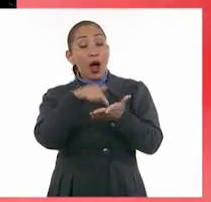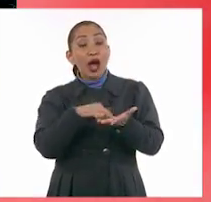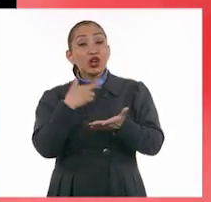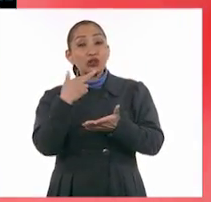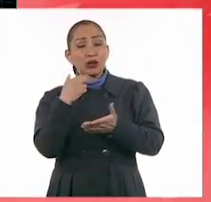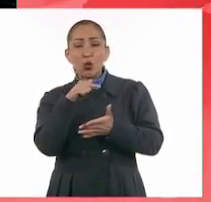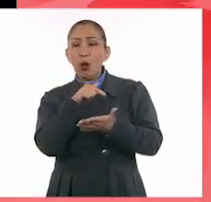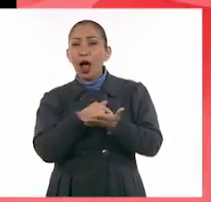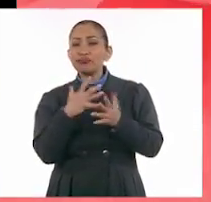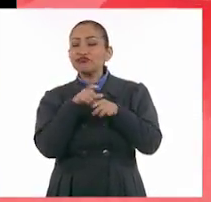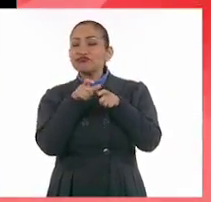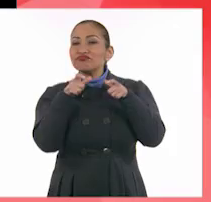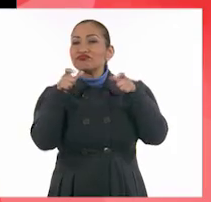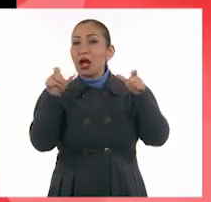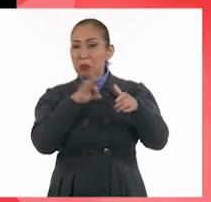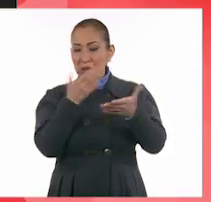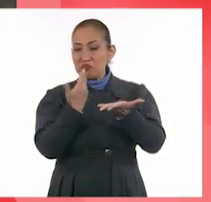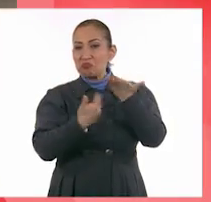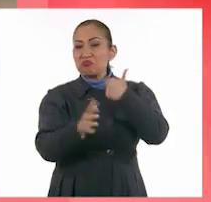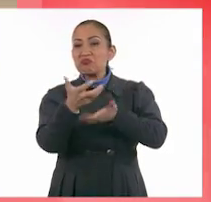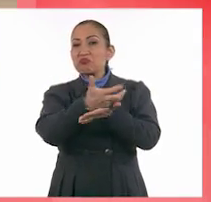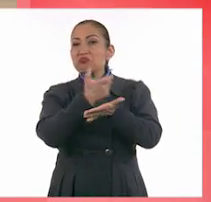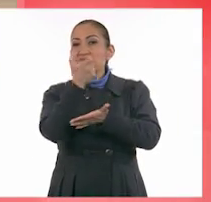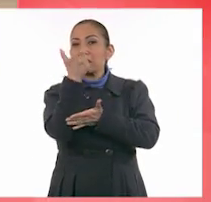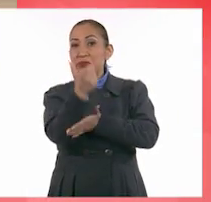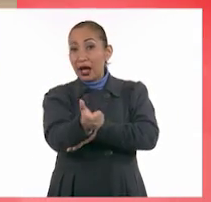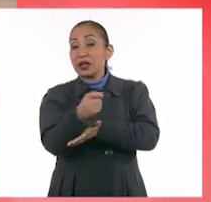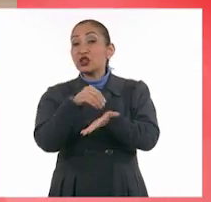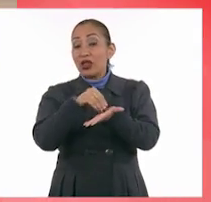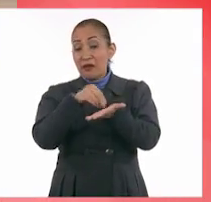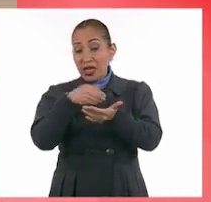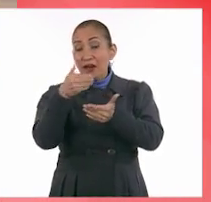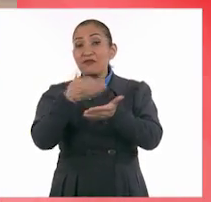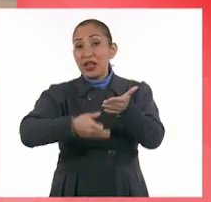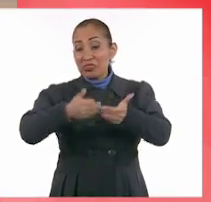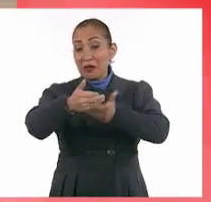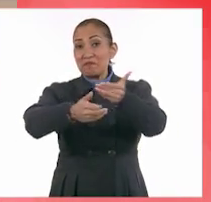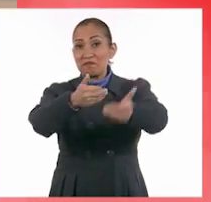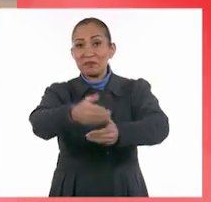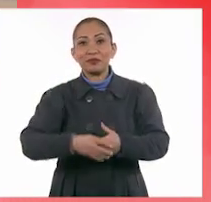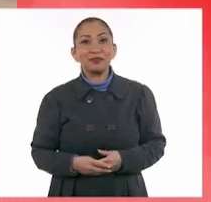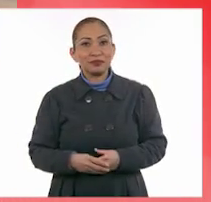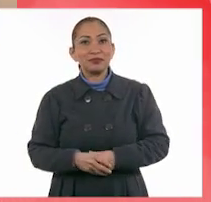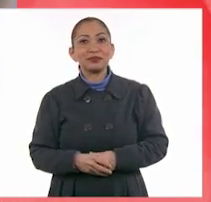un lugar con un enorme potencial económico aún por desarrollar.